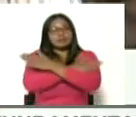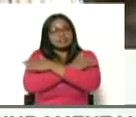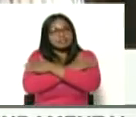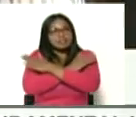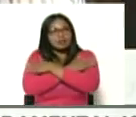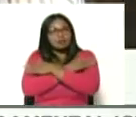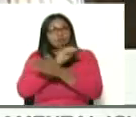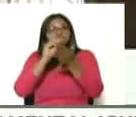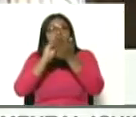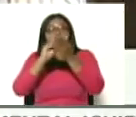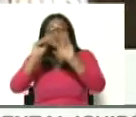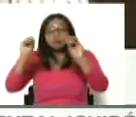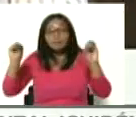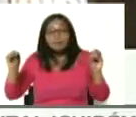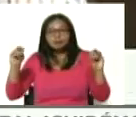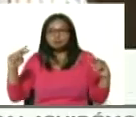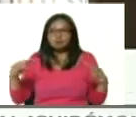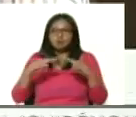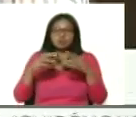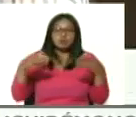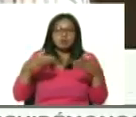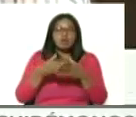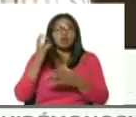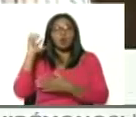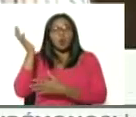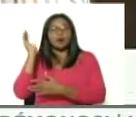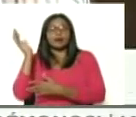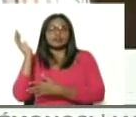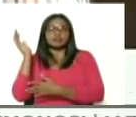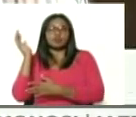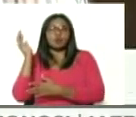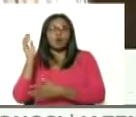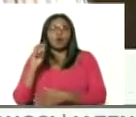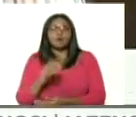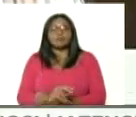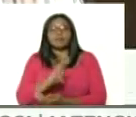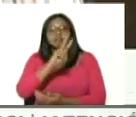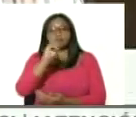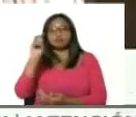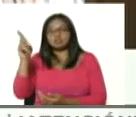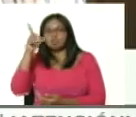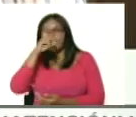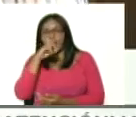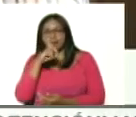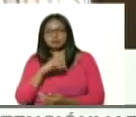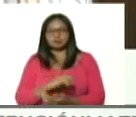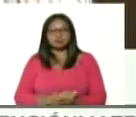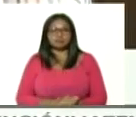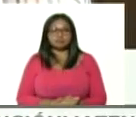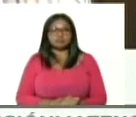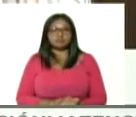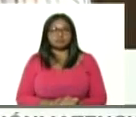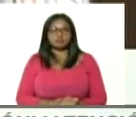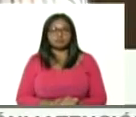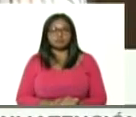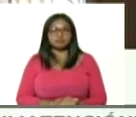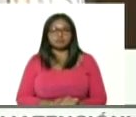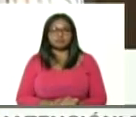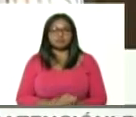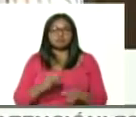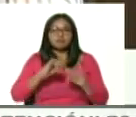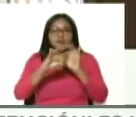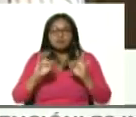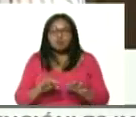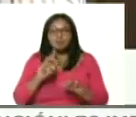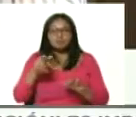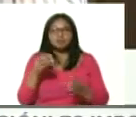hizo a encontrarnos en este Congreso Bicentenario, ya que a partir de allí y en el marco